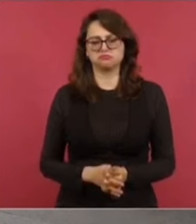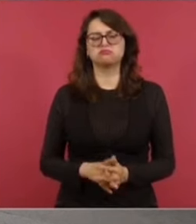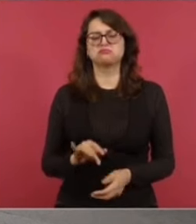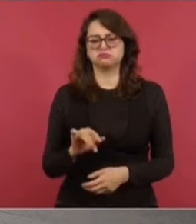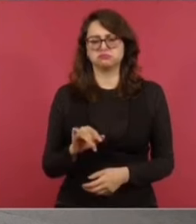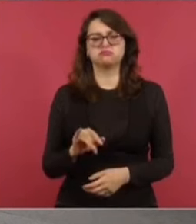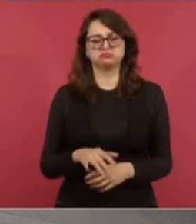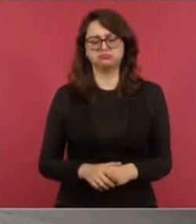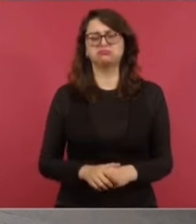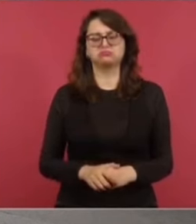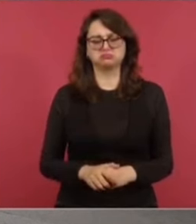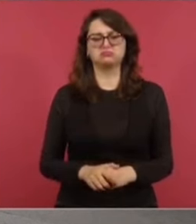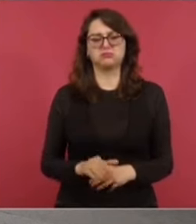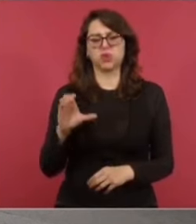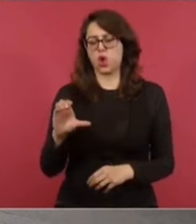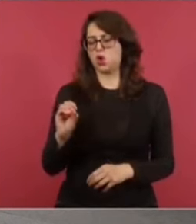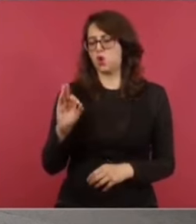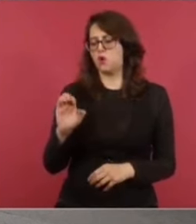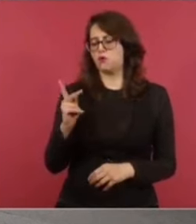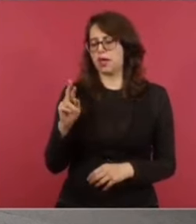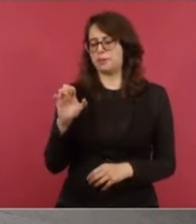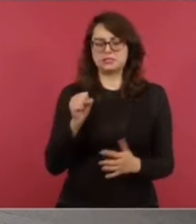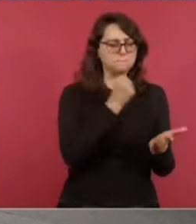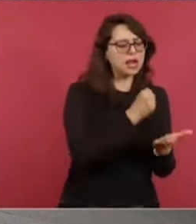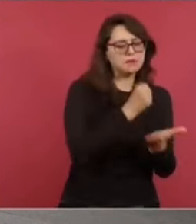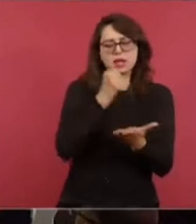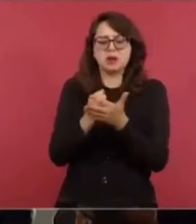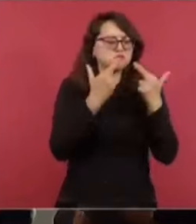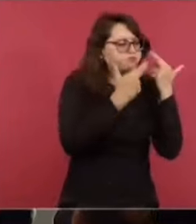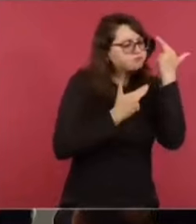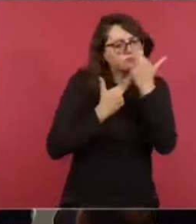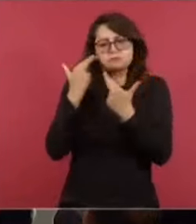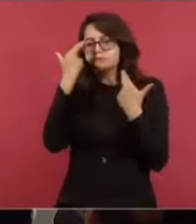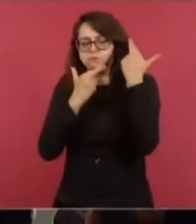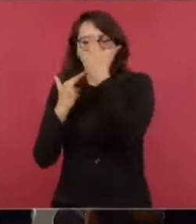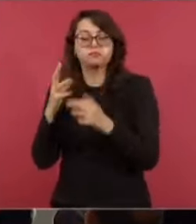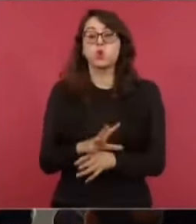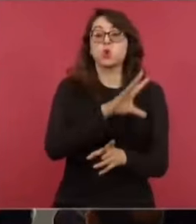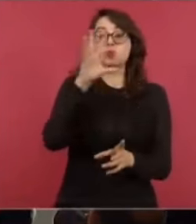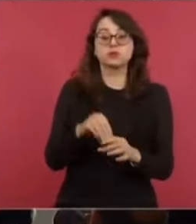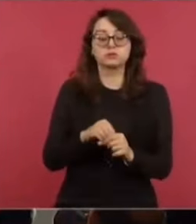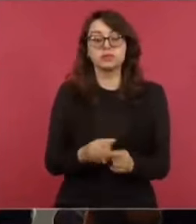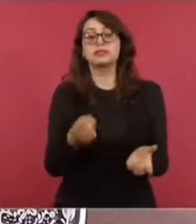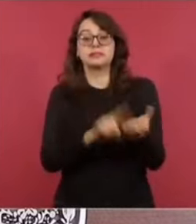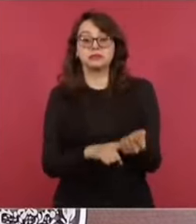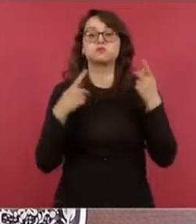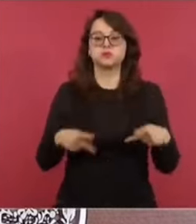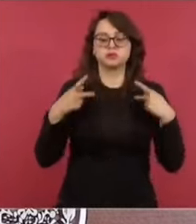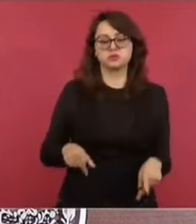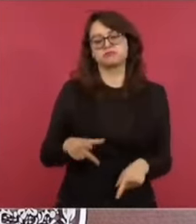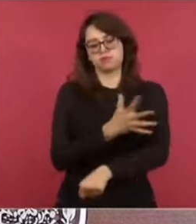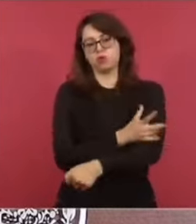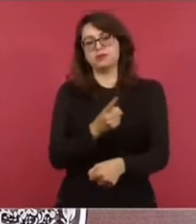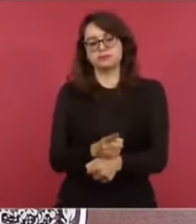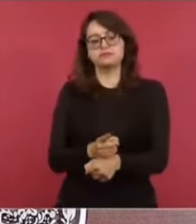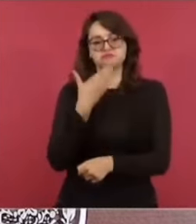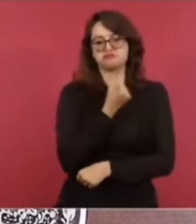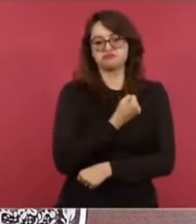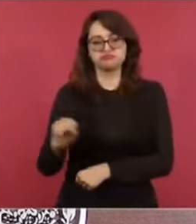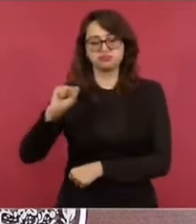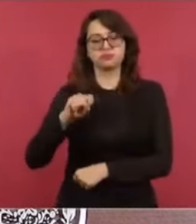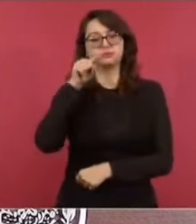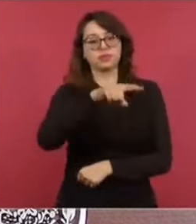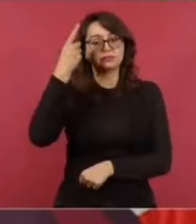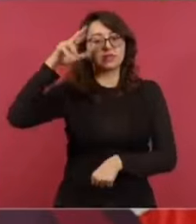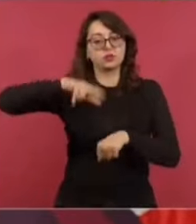temporada. Sí, la Cofepris es de lo mejor que hay, porque está en manos de gente muy eficiente y honrada. Alejandro